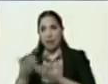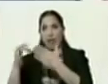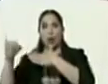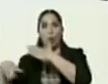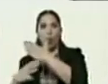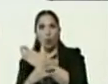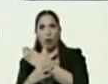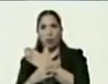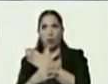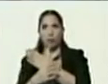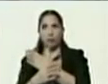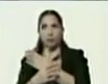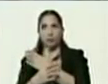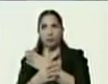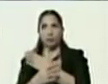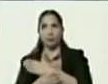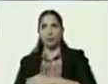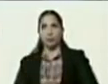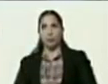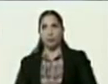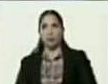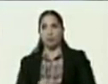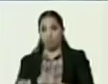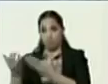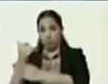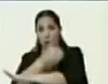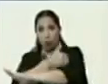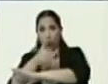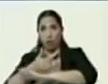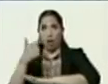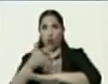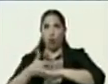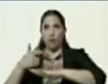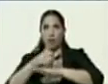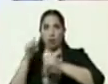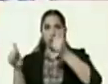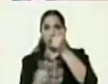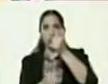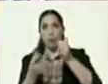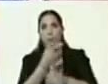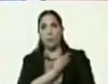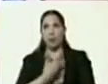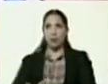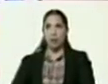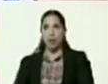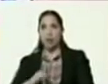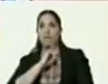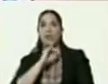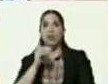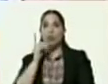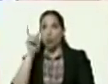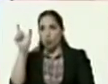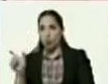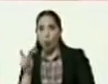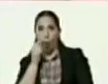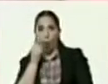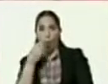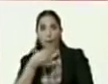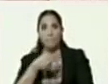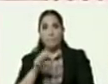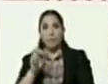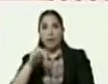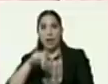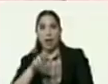Juan Guaidó a las autoridades del gobierno del subpresidente Duque pues esta joya Henry Manuel Valero